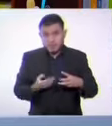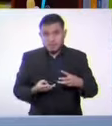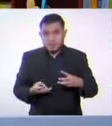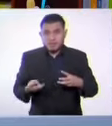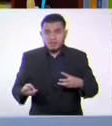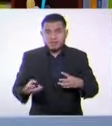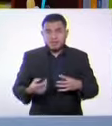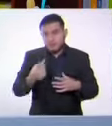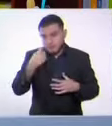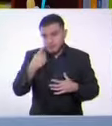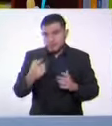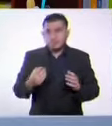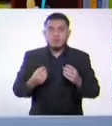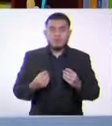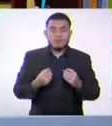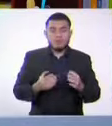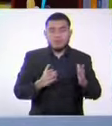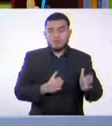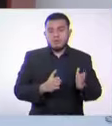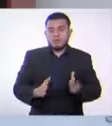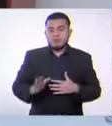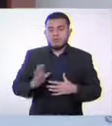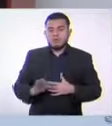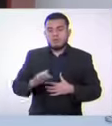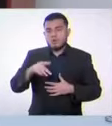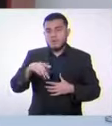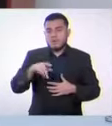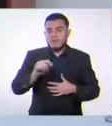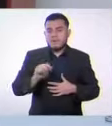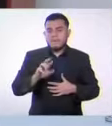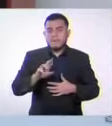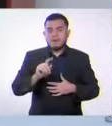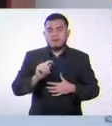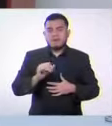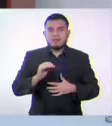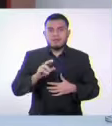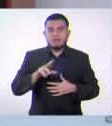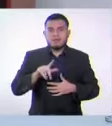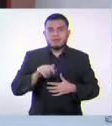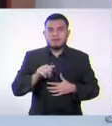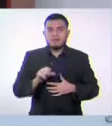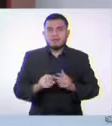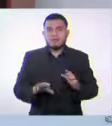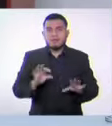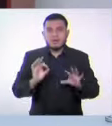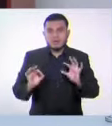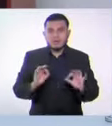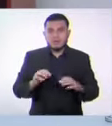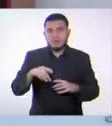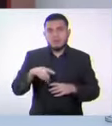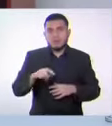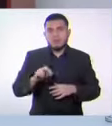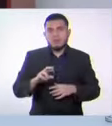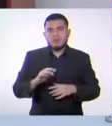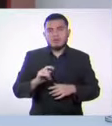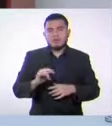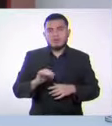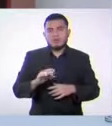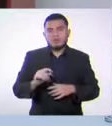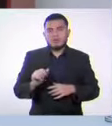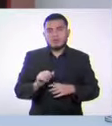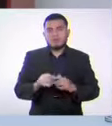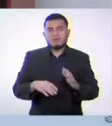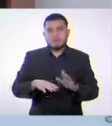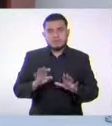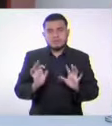se encuentran ordenadas sus partículas, pues en algunos las partículas están más juntas